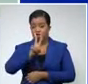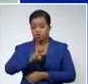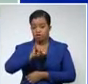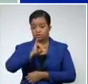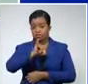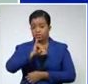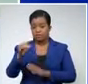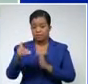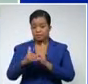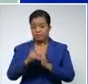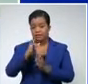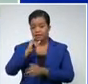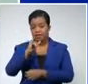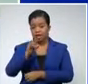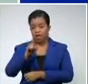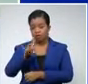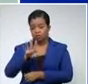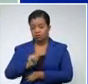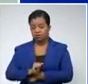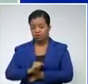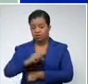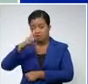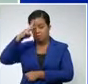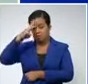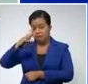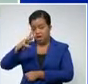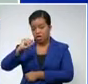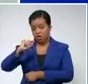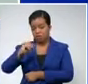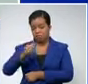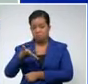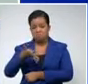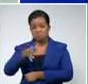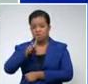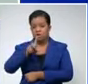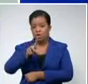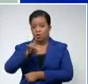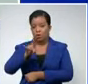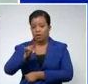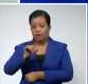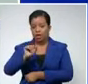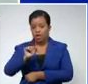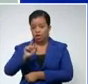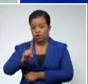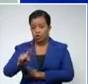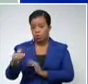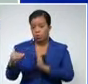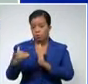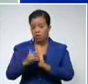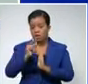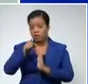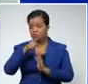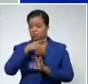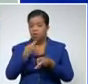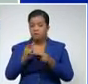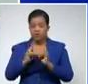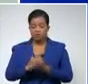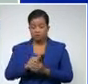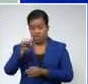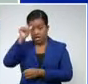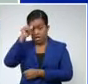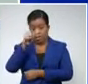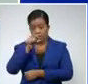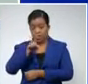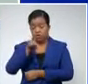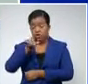266.614. México con más de casi 191.000 fallecidos. La India con más de